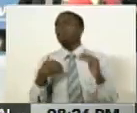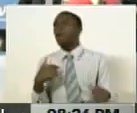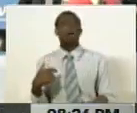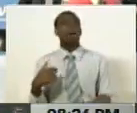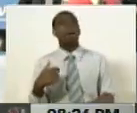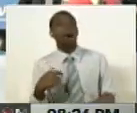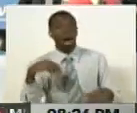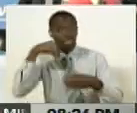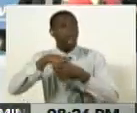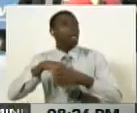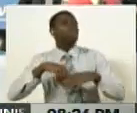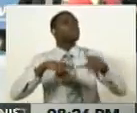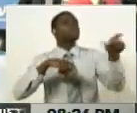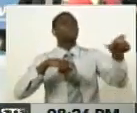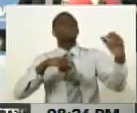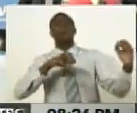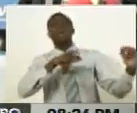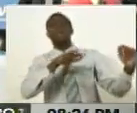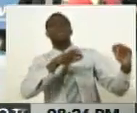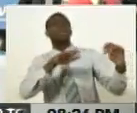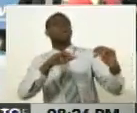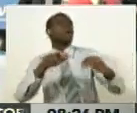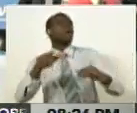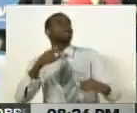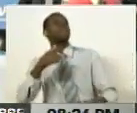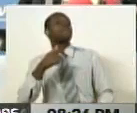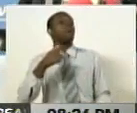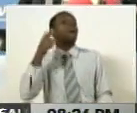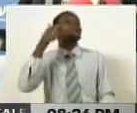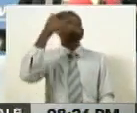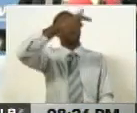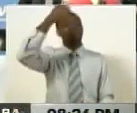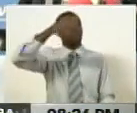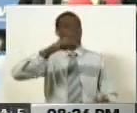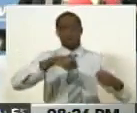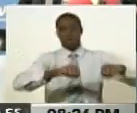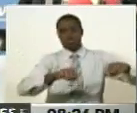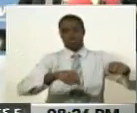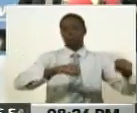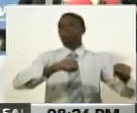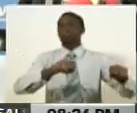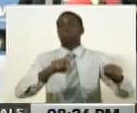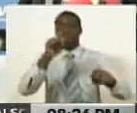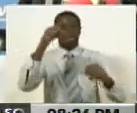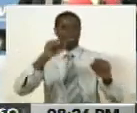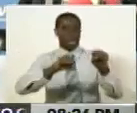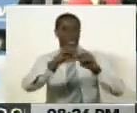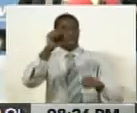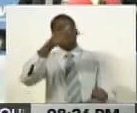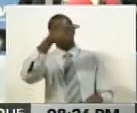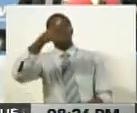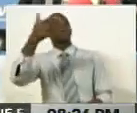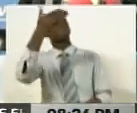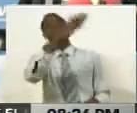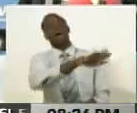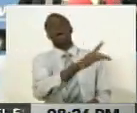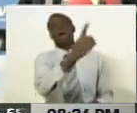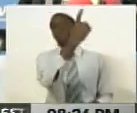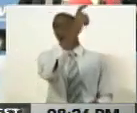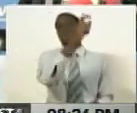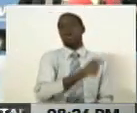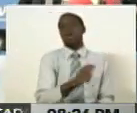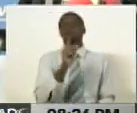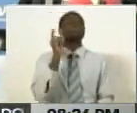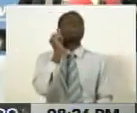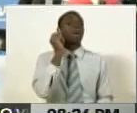disparó a un grupo de personas, de motorizados que venían transitando por San Cristóbal, hiriendo mortalmente a